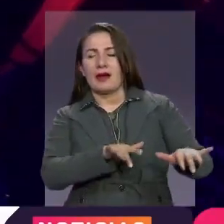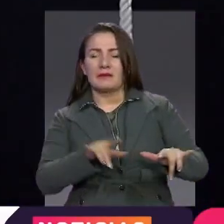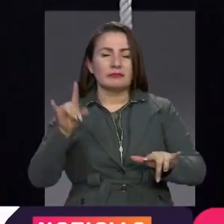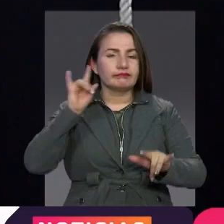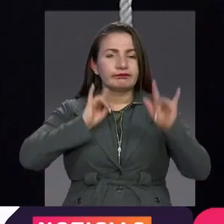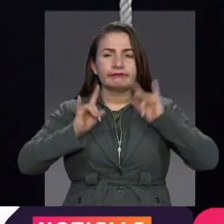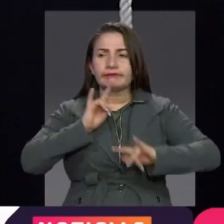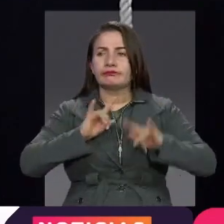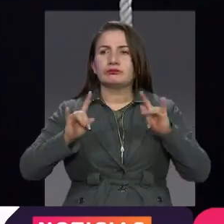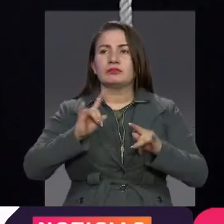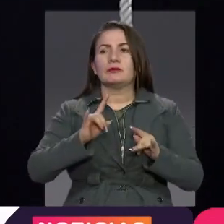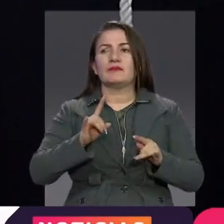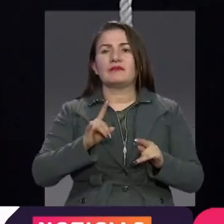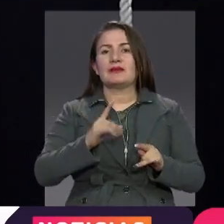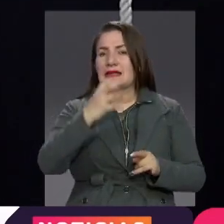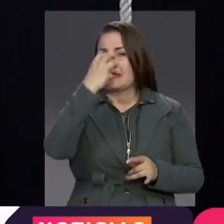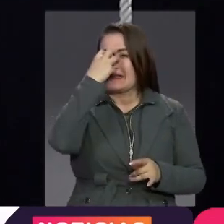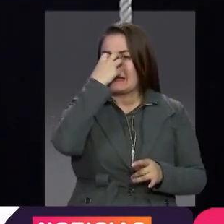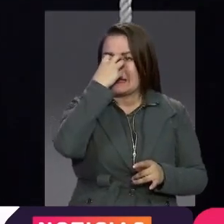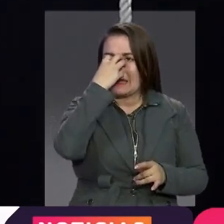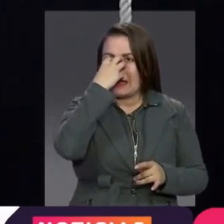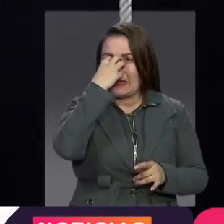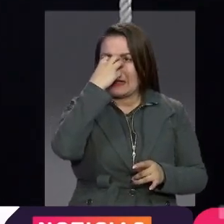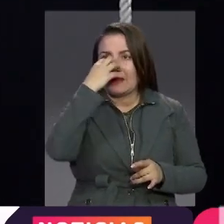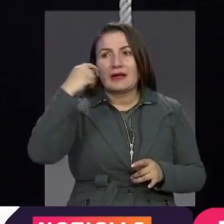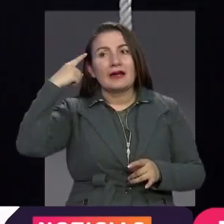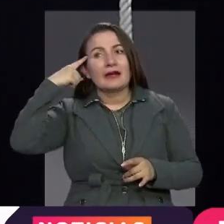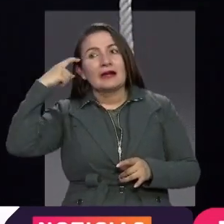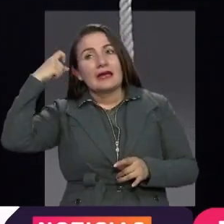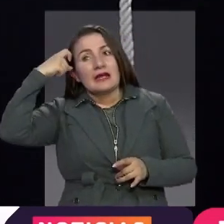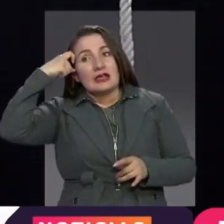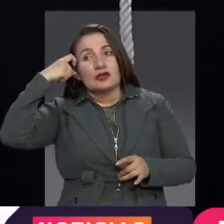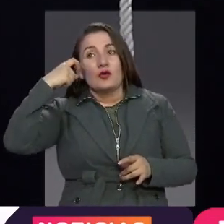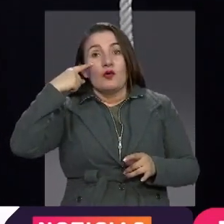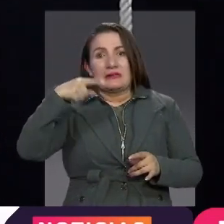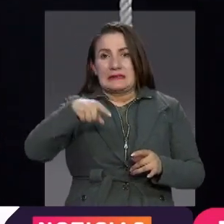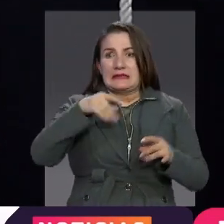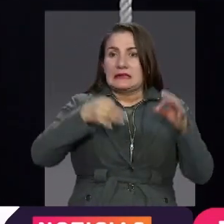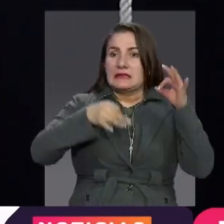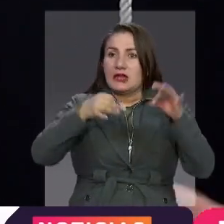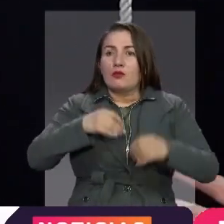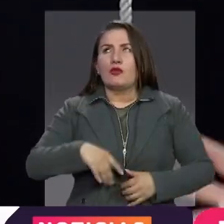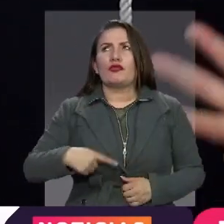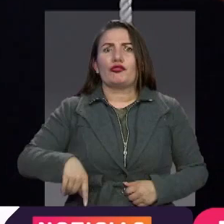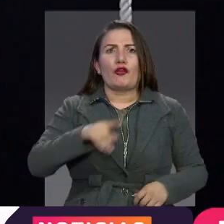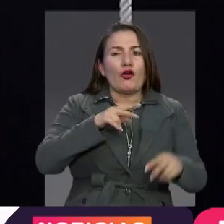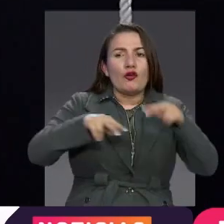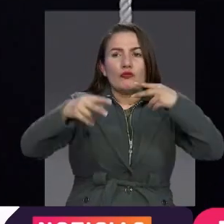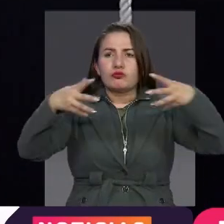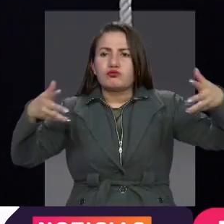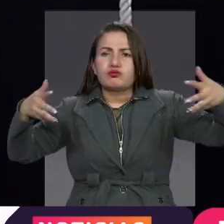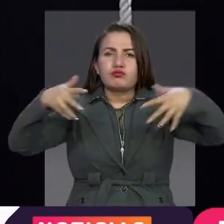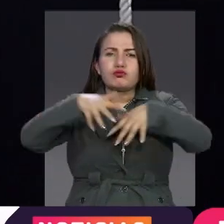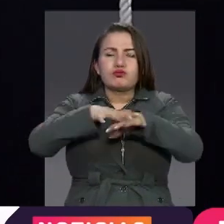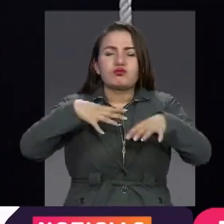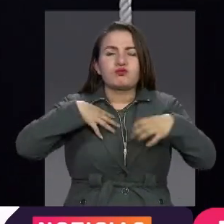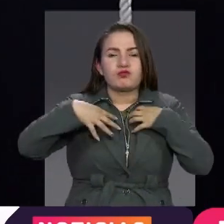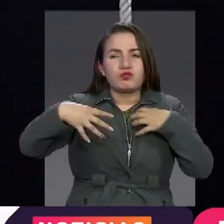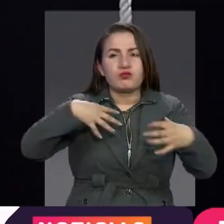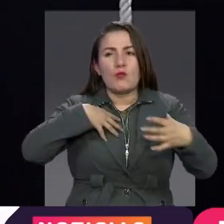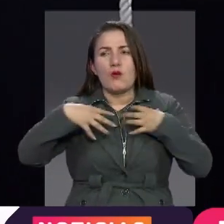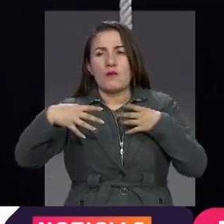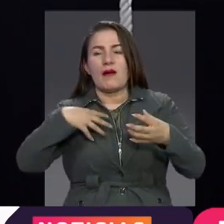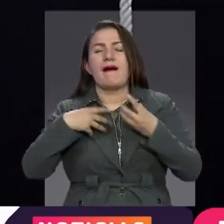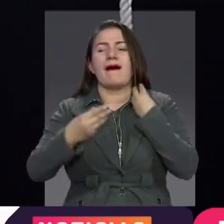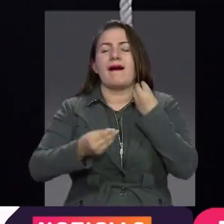sonoro pero como es circo el riesgo y la adrenalina está presente también se combina con el teatro en donde